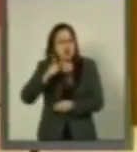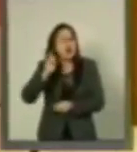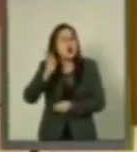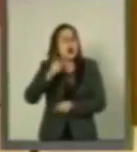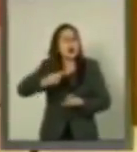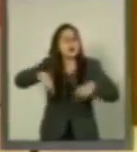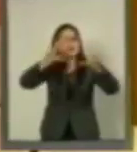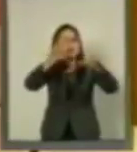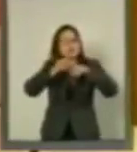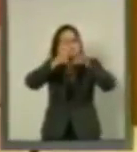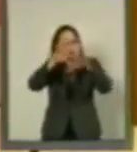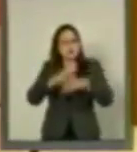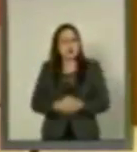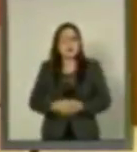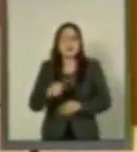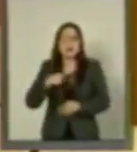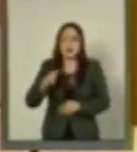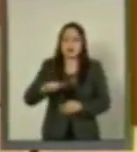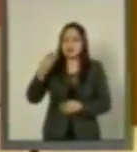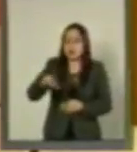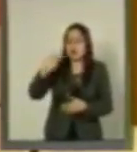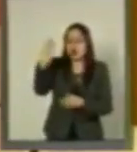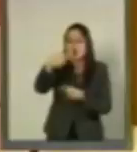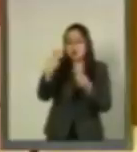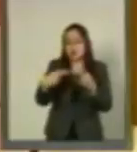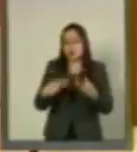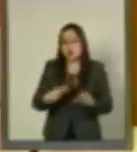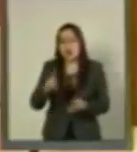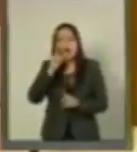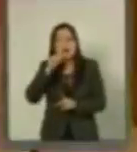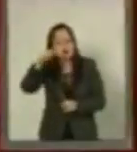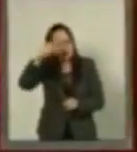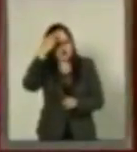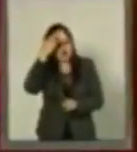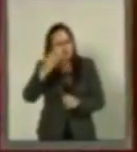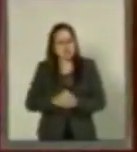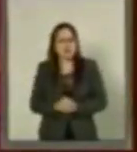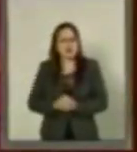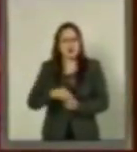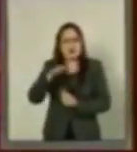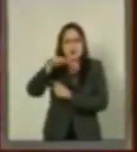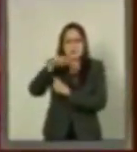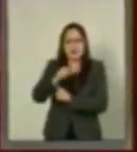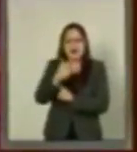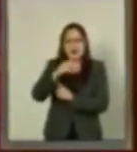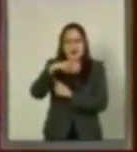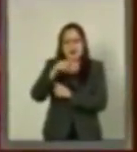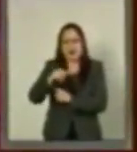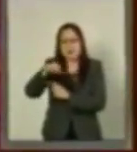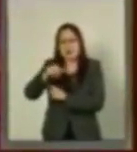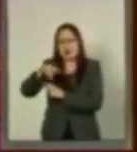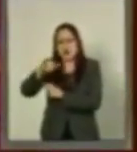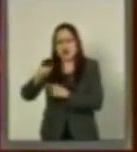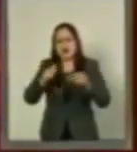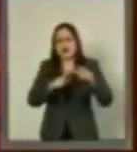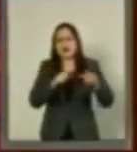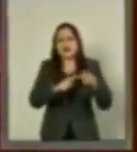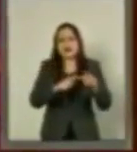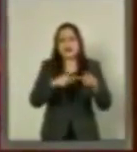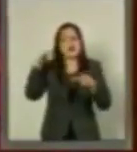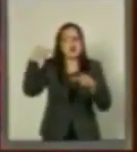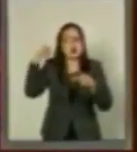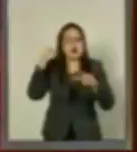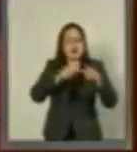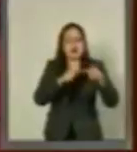favor. Le voy a dar algunos nombres para ver si los conoce. Emma Gabriela Molina Cantó,